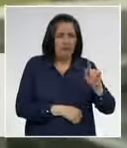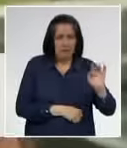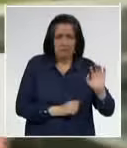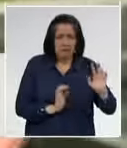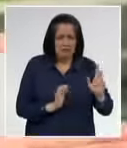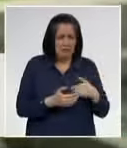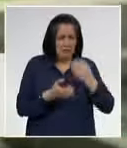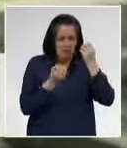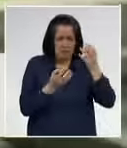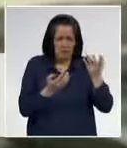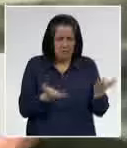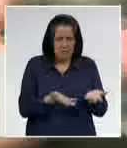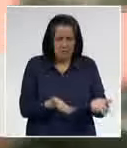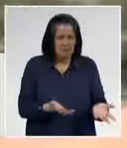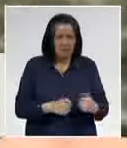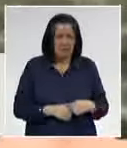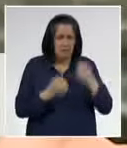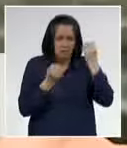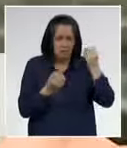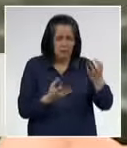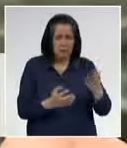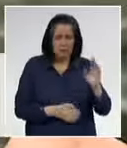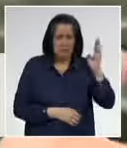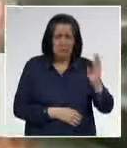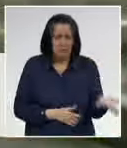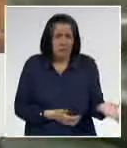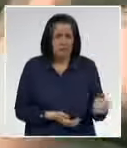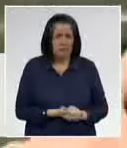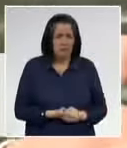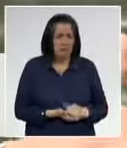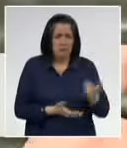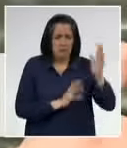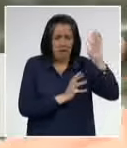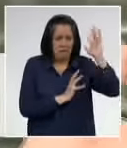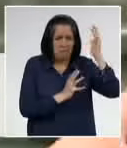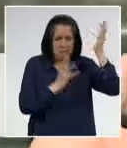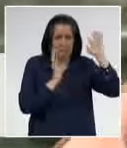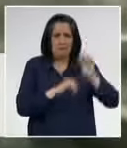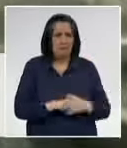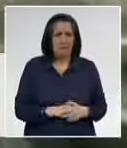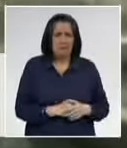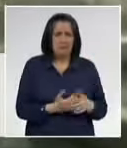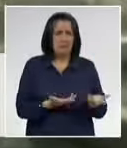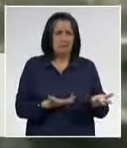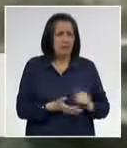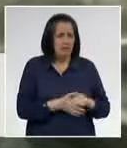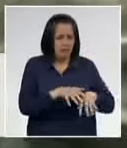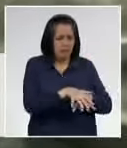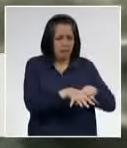eso fue informado aquí y fue informado en Brasil. Es una conferencia realmente dada ante un